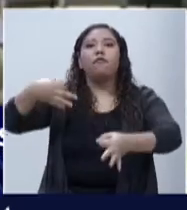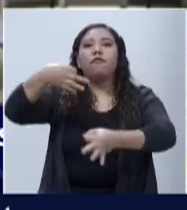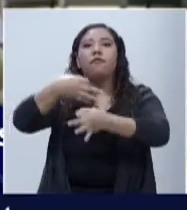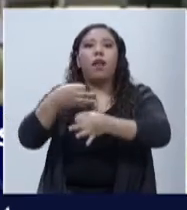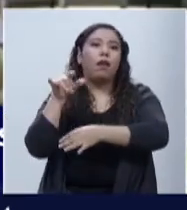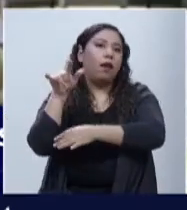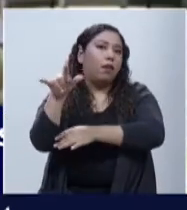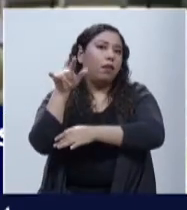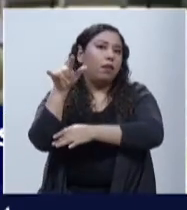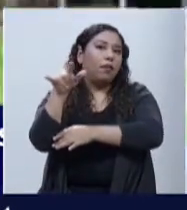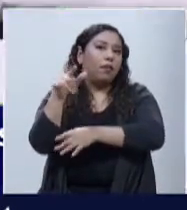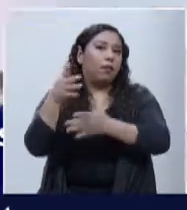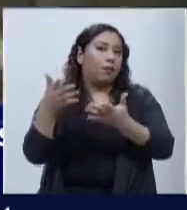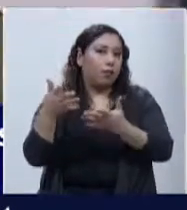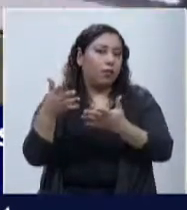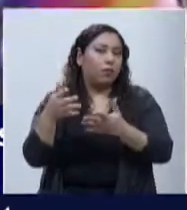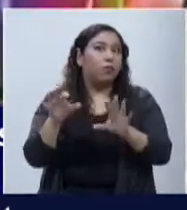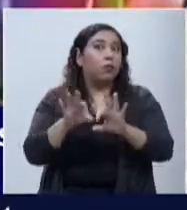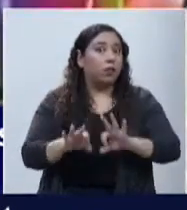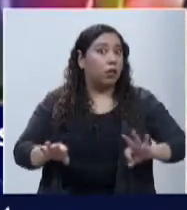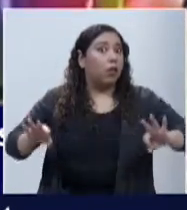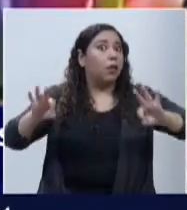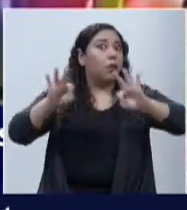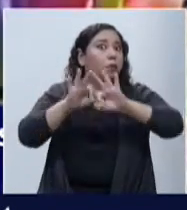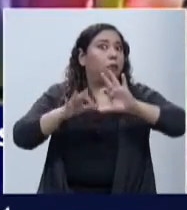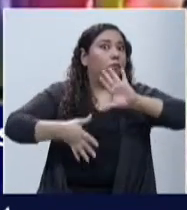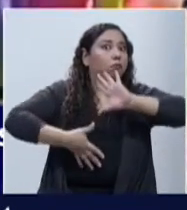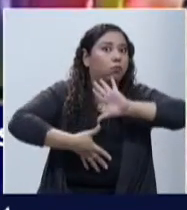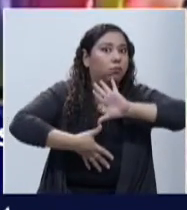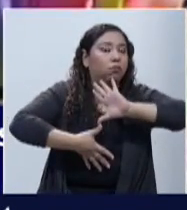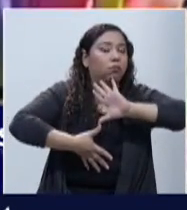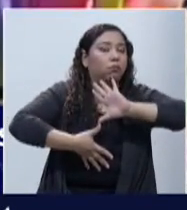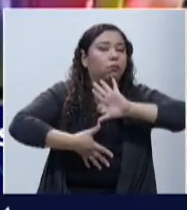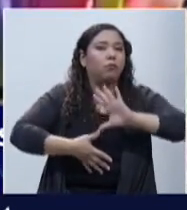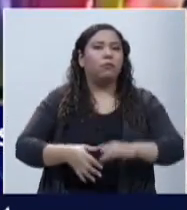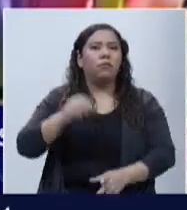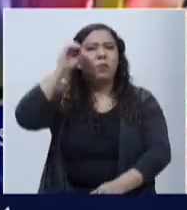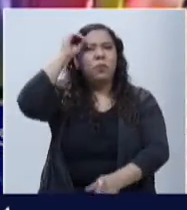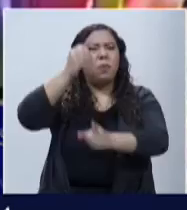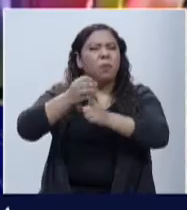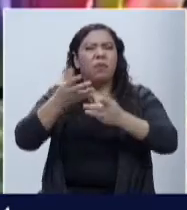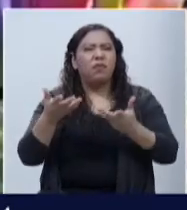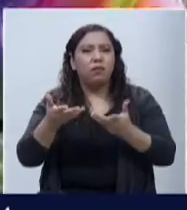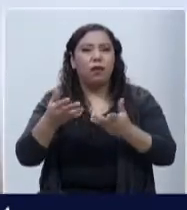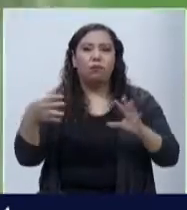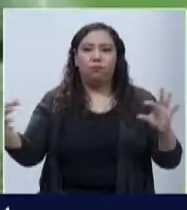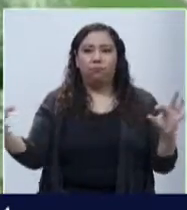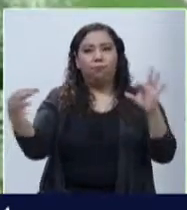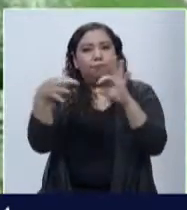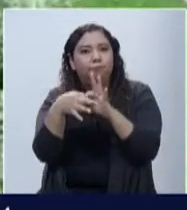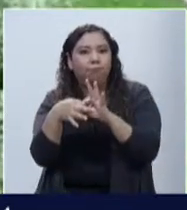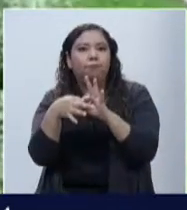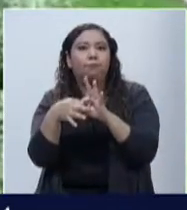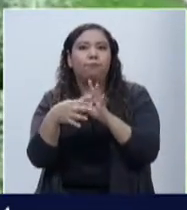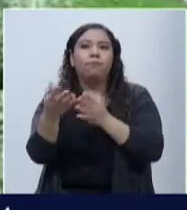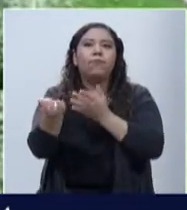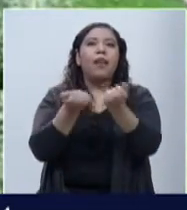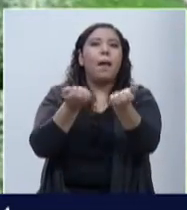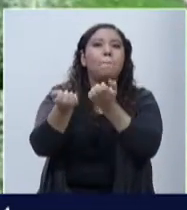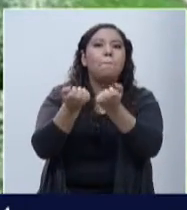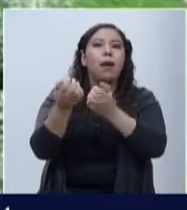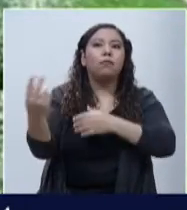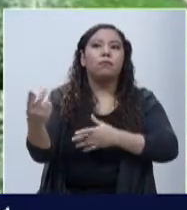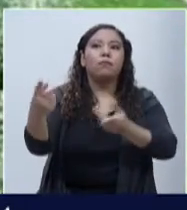la feria de aerolíneas más importante de américa con el objetivo de estrechar alianzas comerciales que permitan